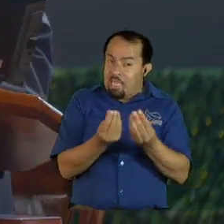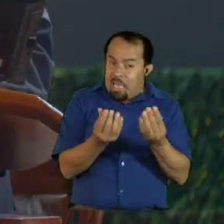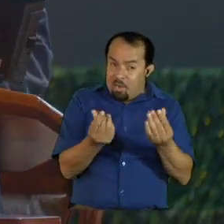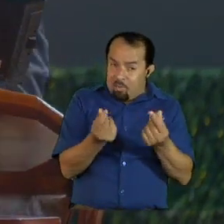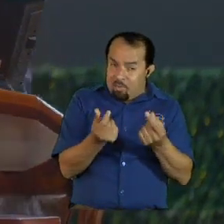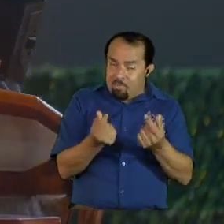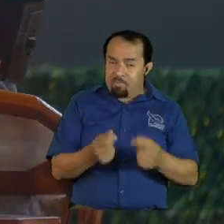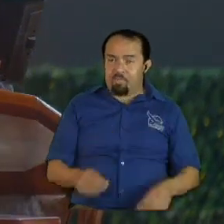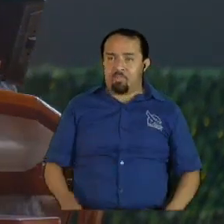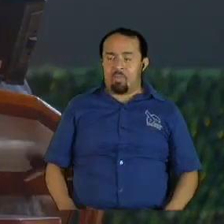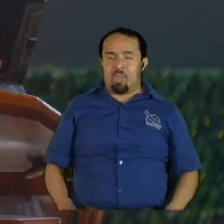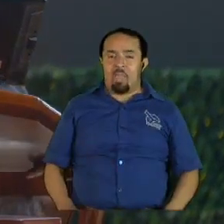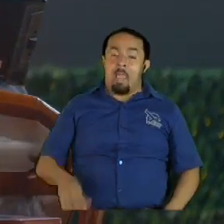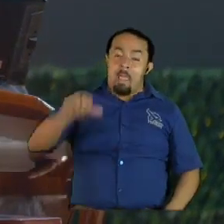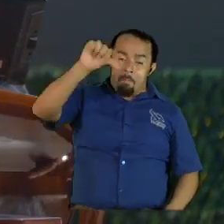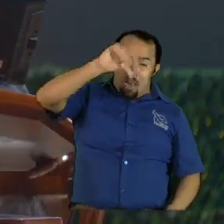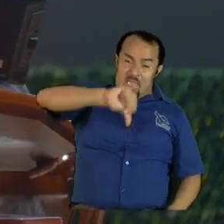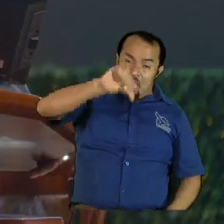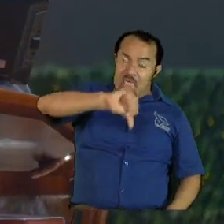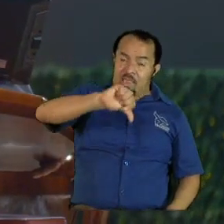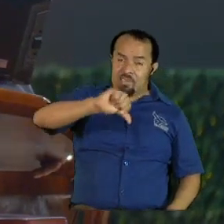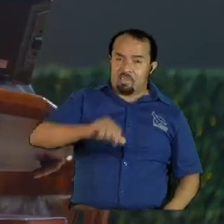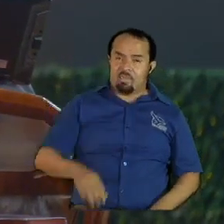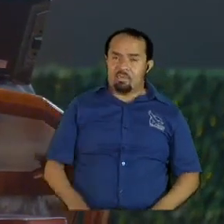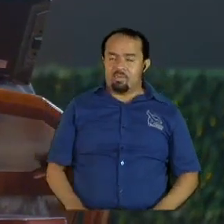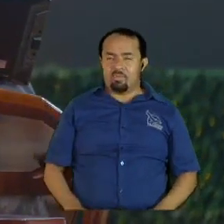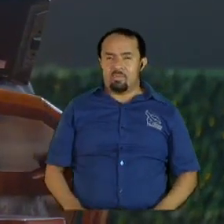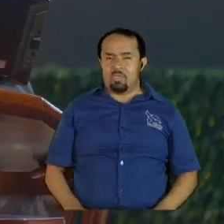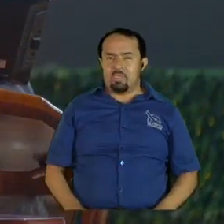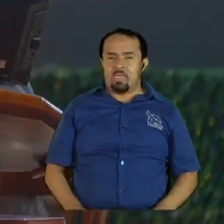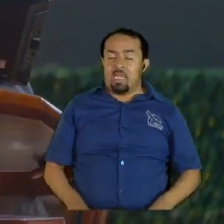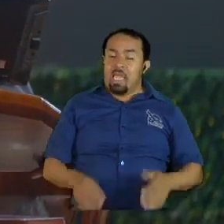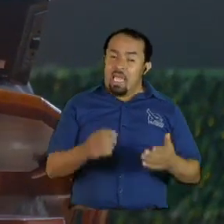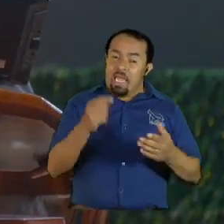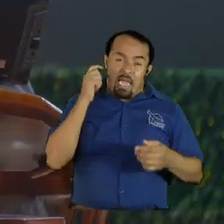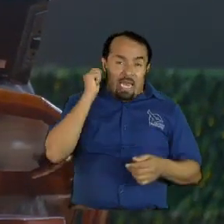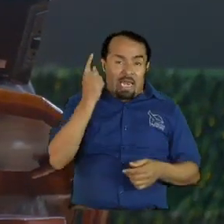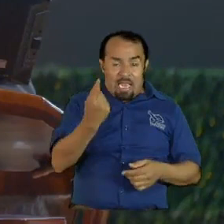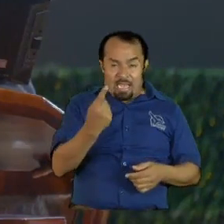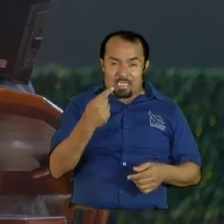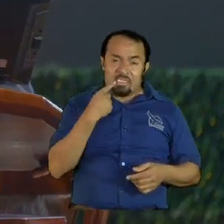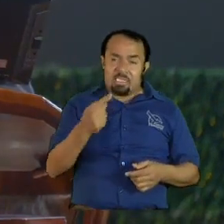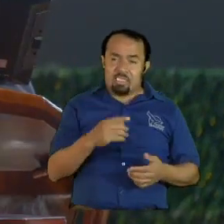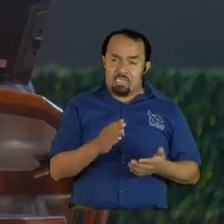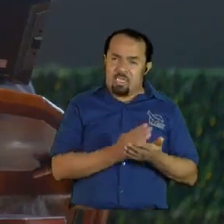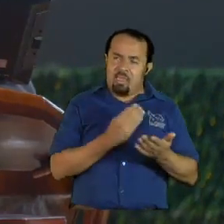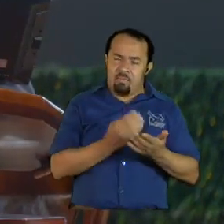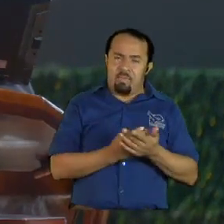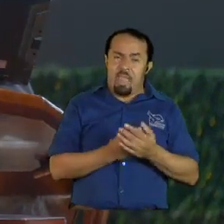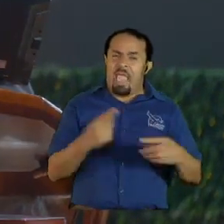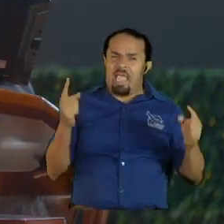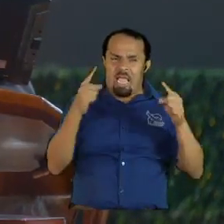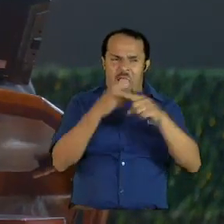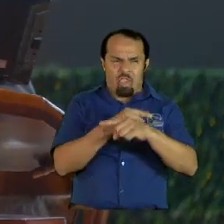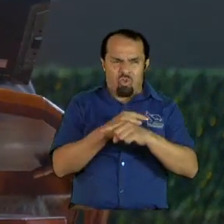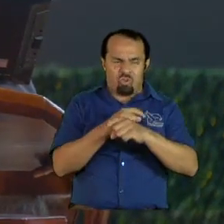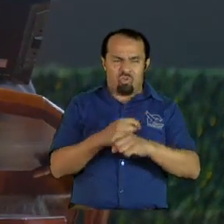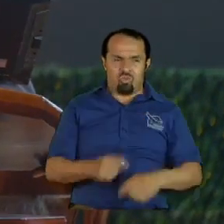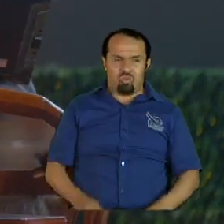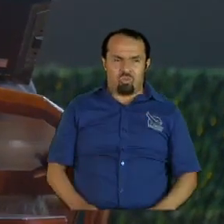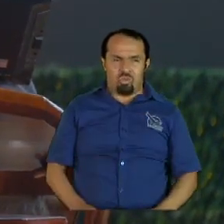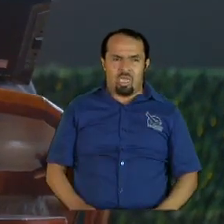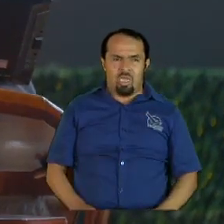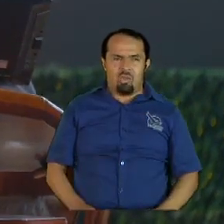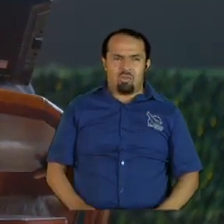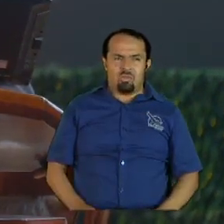Maldades, esas las describe también el libro de Génesis. engaños, eso lo escribe también Jeremías,